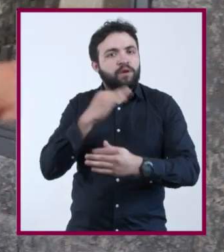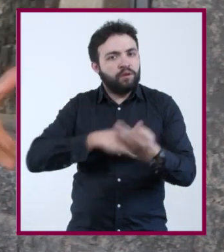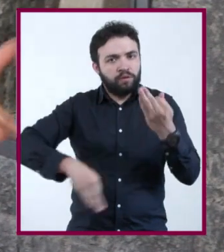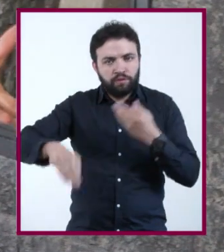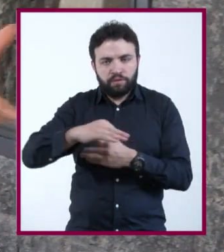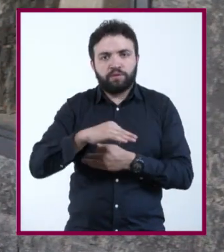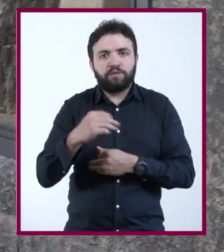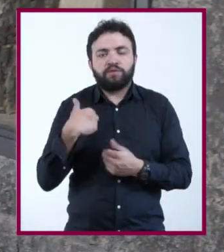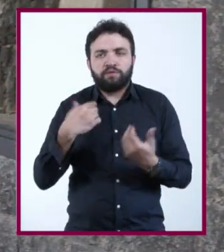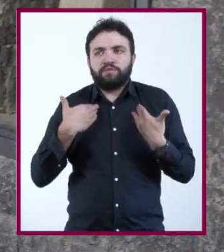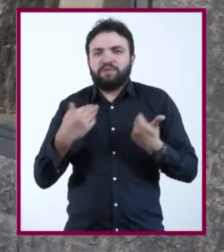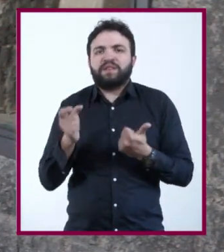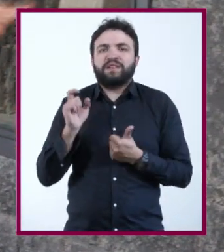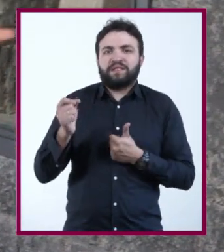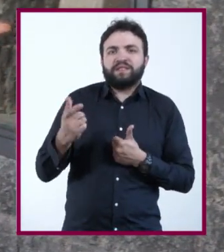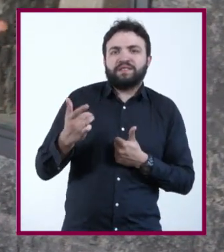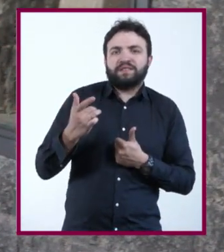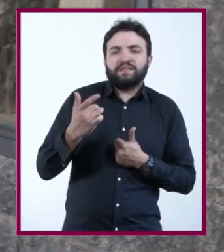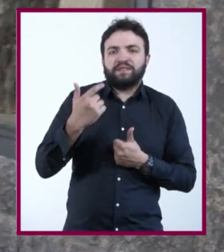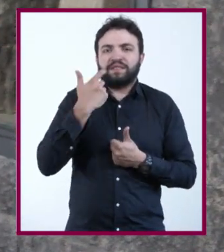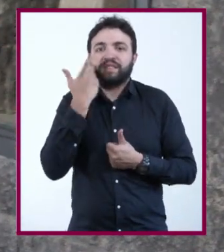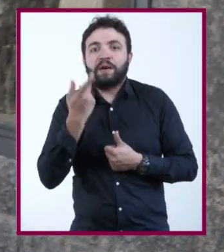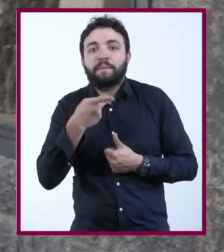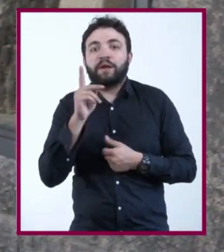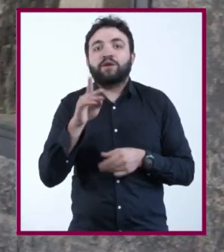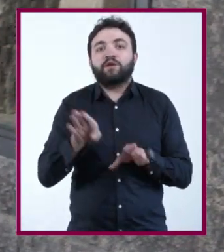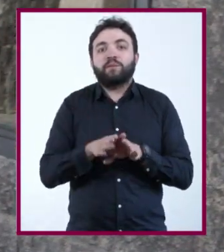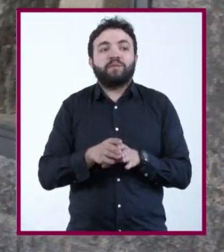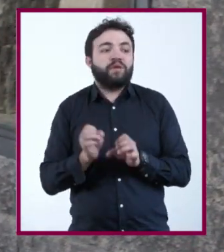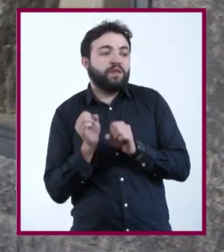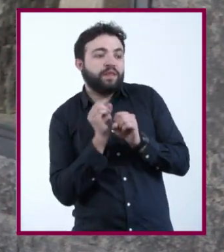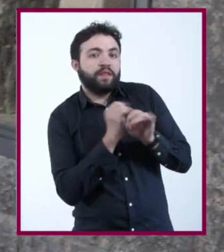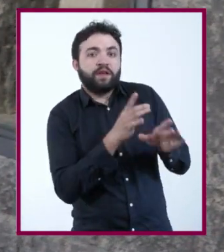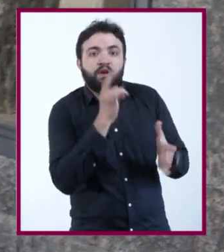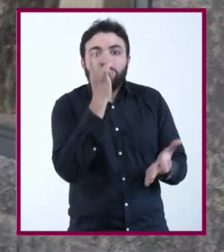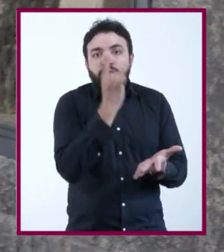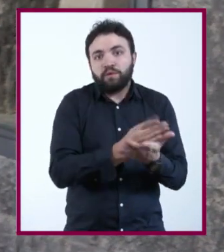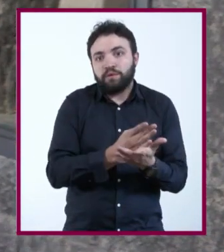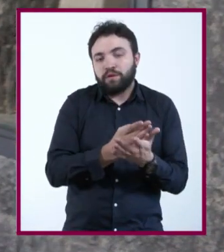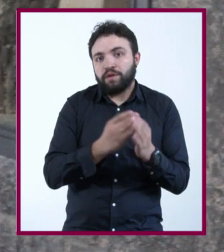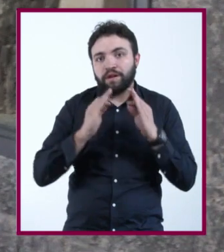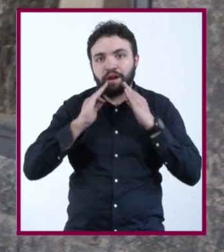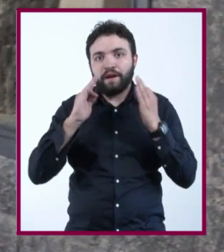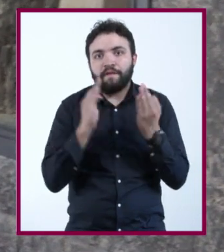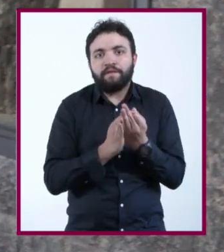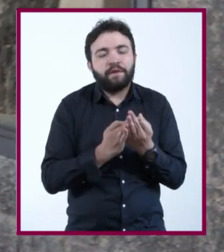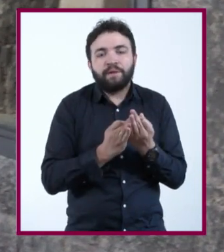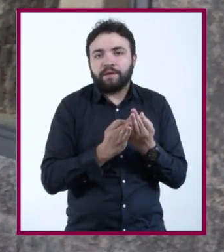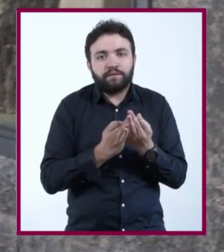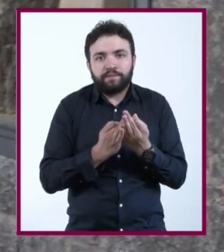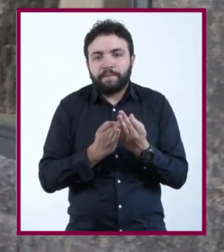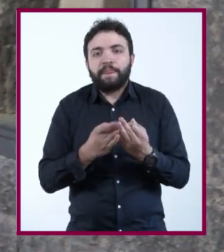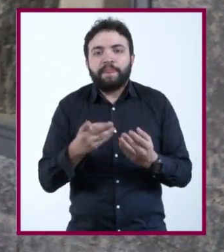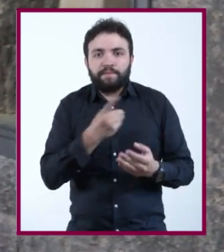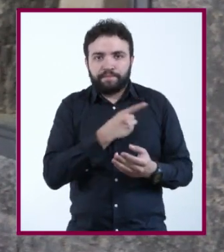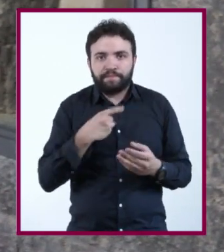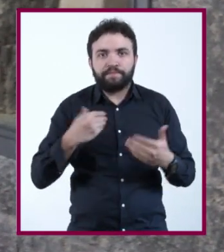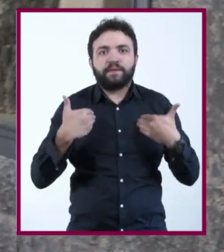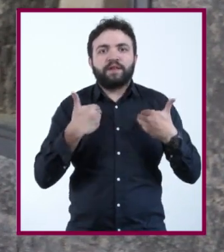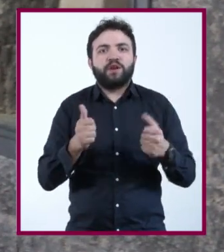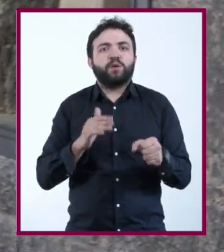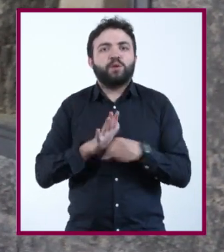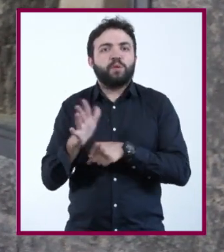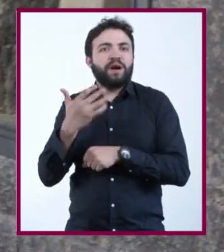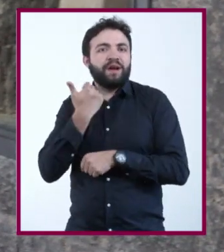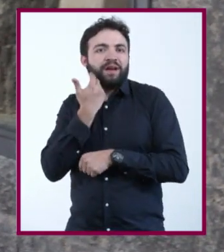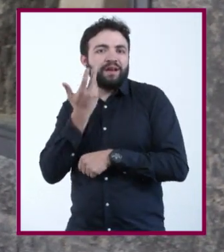que lo respetamos, entendemos qué queremos, pero a veces no es tan dejar la misma pieza que él dejó, sino eso tal